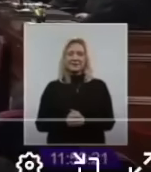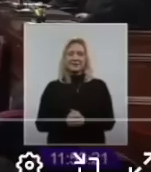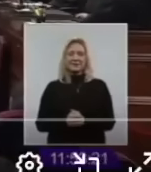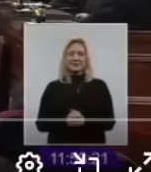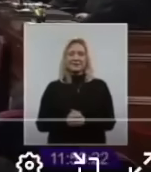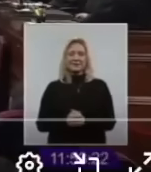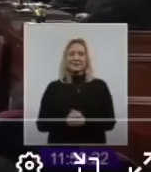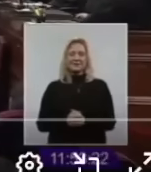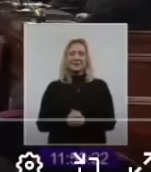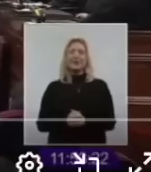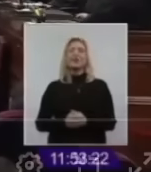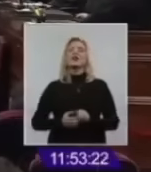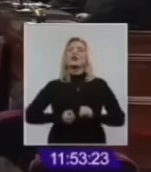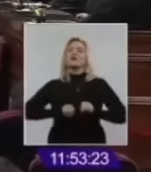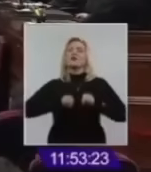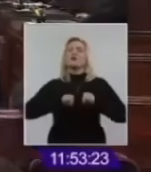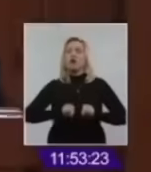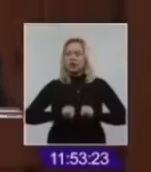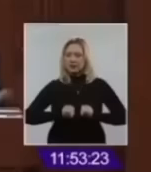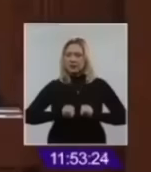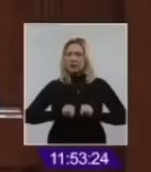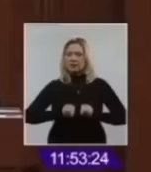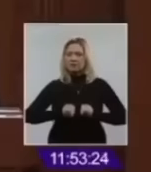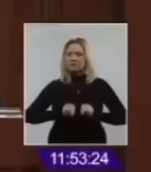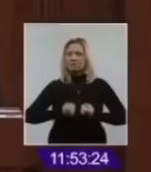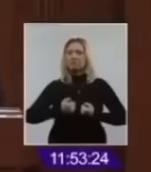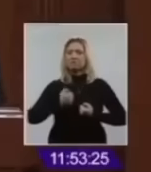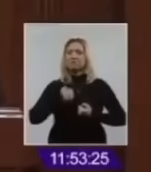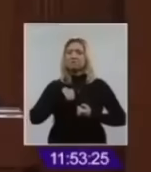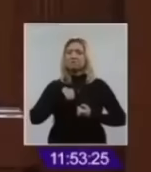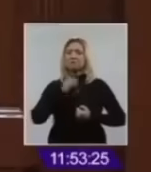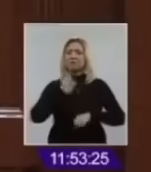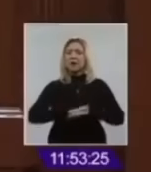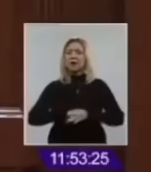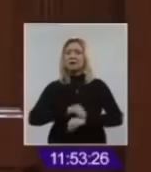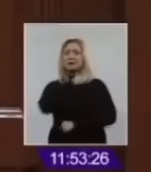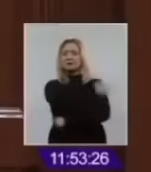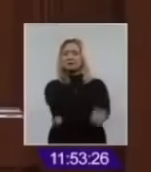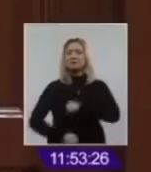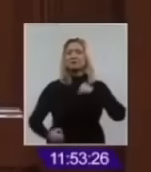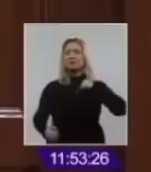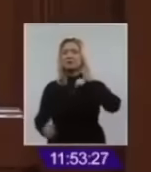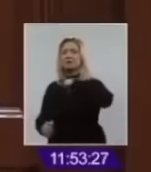Fuerza y grandeza que recibo con esa dignidad. Ministra del